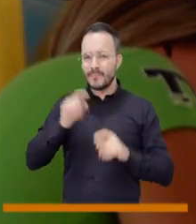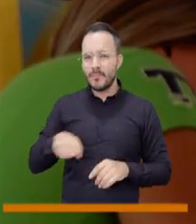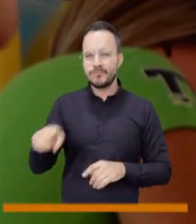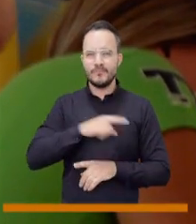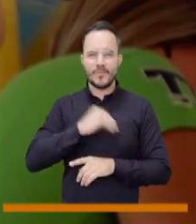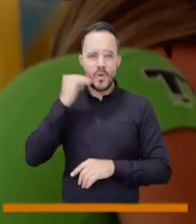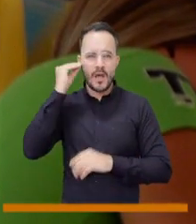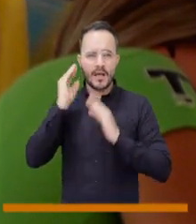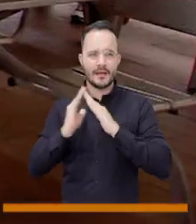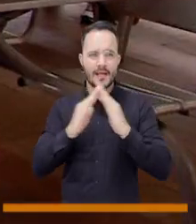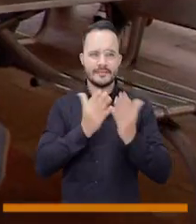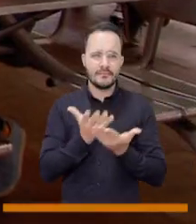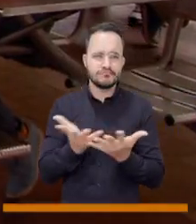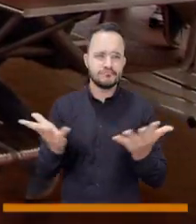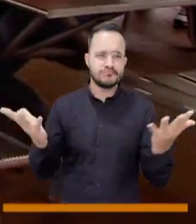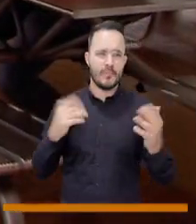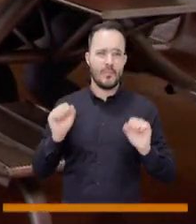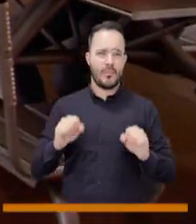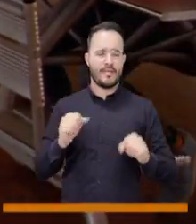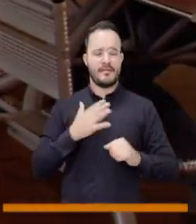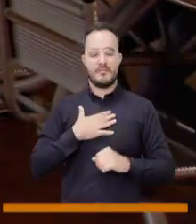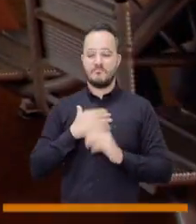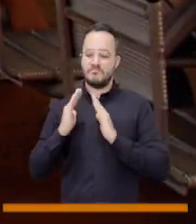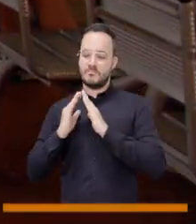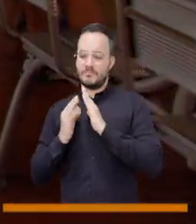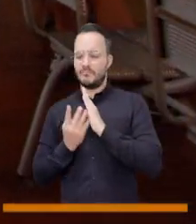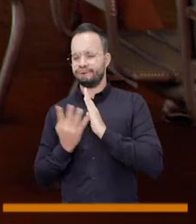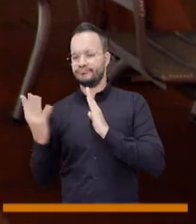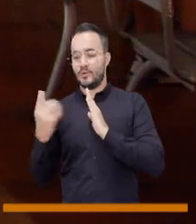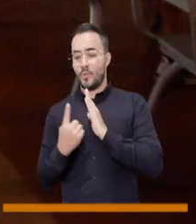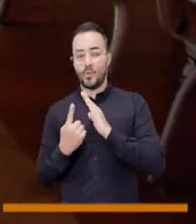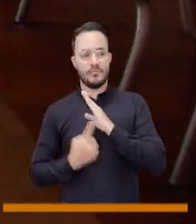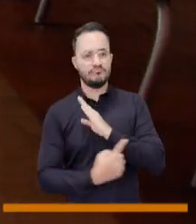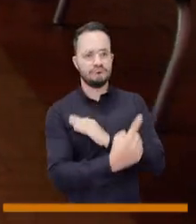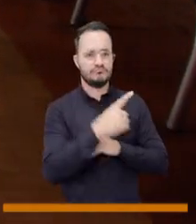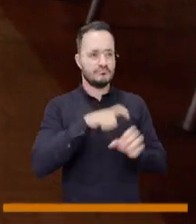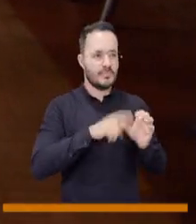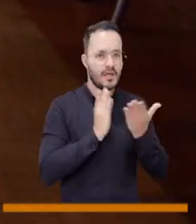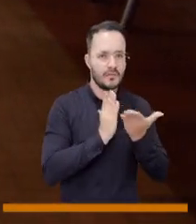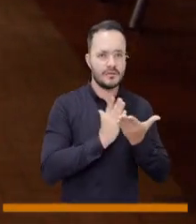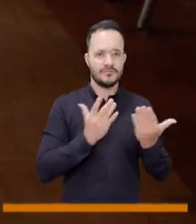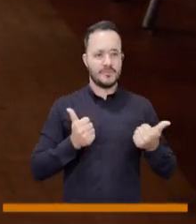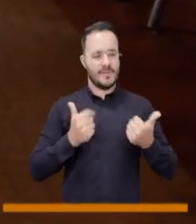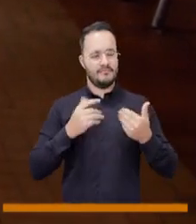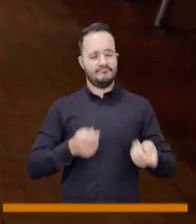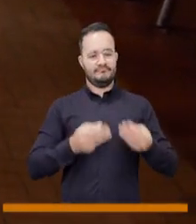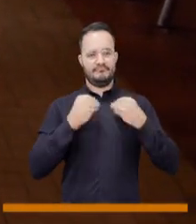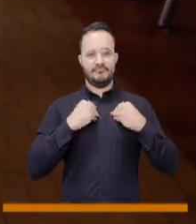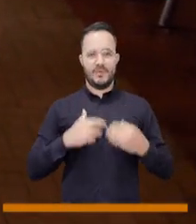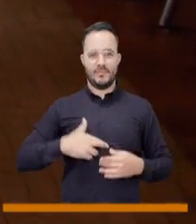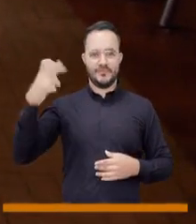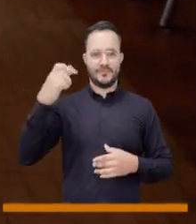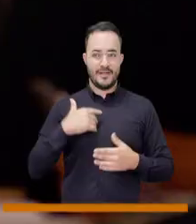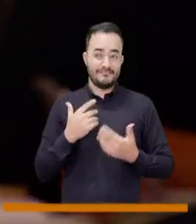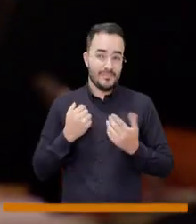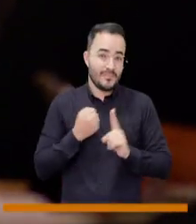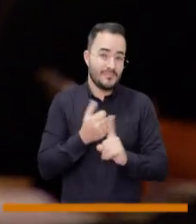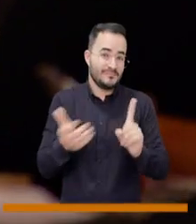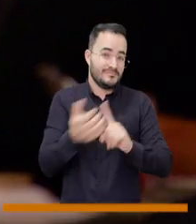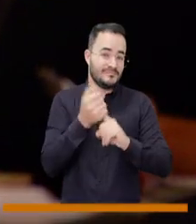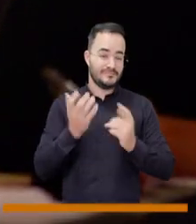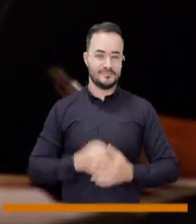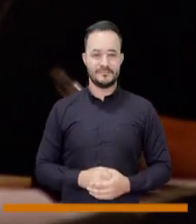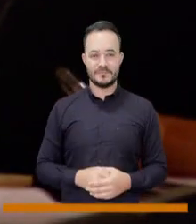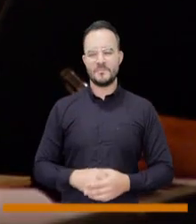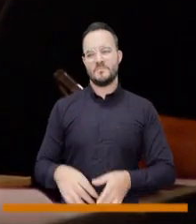más familias tengan al menos una persona que tiene la oportunidad de educarse y ser un profesional, y así empezamos a cambiar